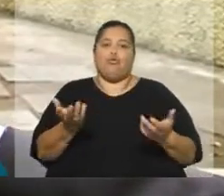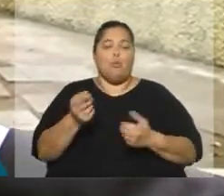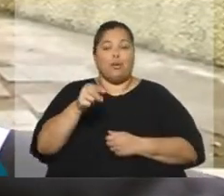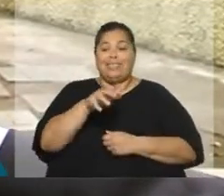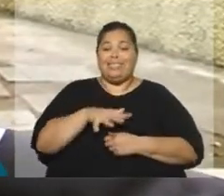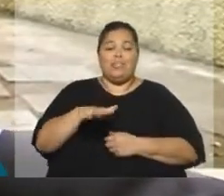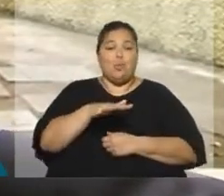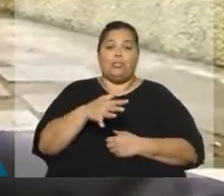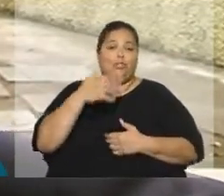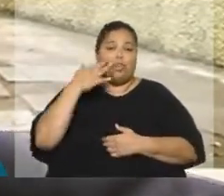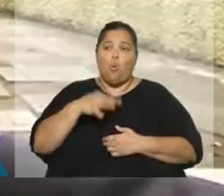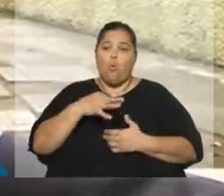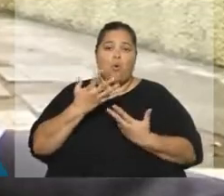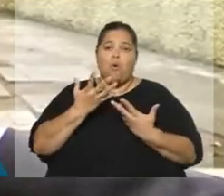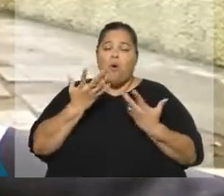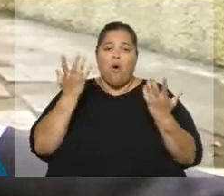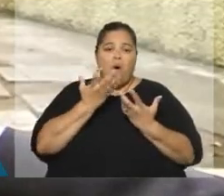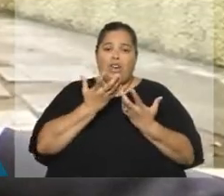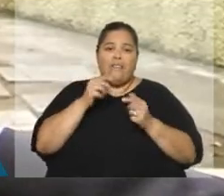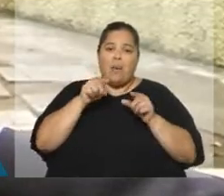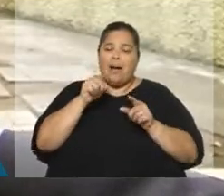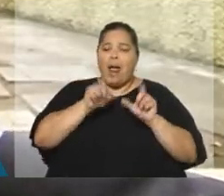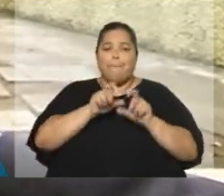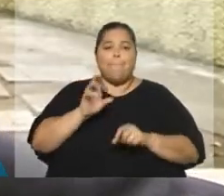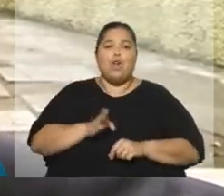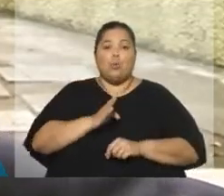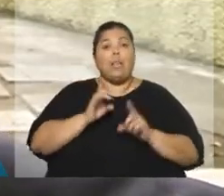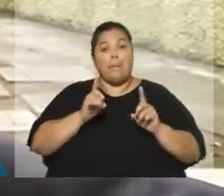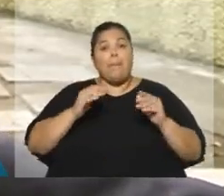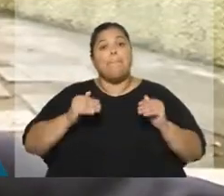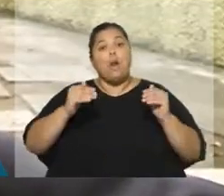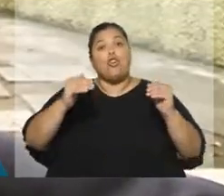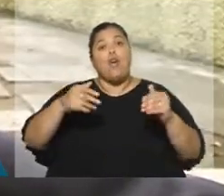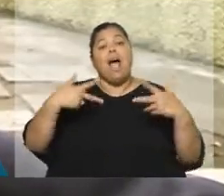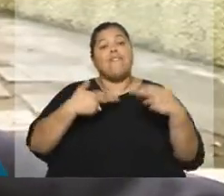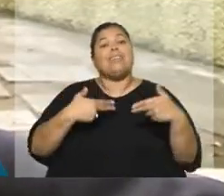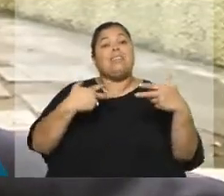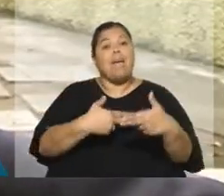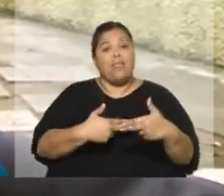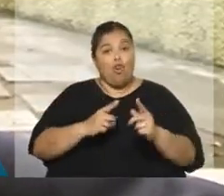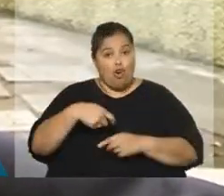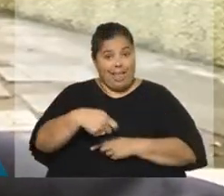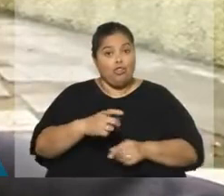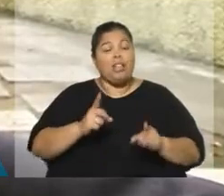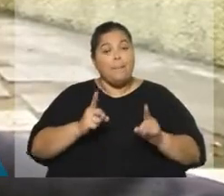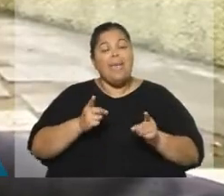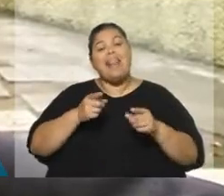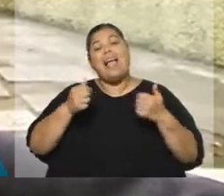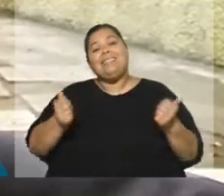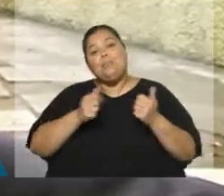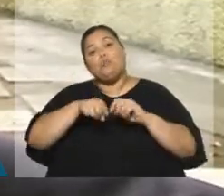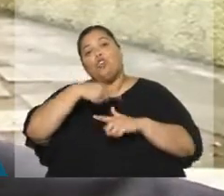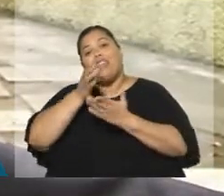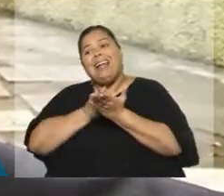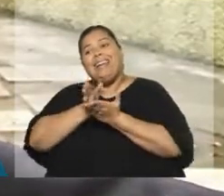dudas para los productores es muy dramática. Hemos hecho la prórroga de los vencimientos, también estamos abriendo líneas convenientes para